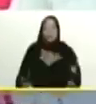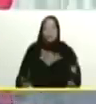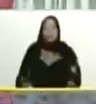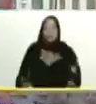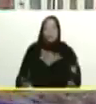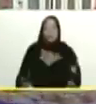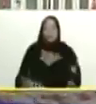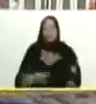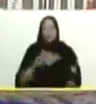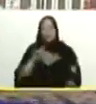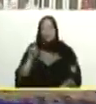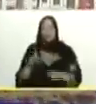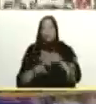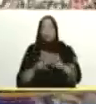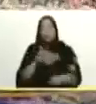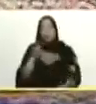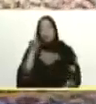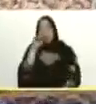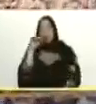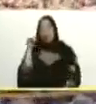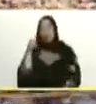También tengo que preguntar 21 años después,